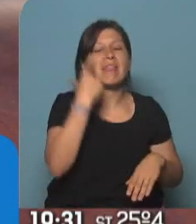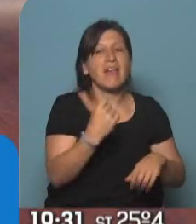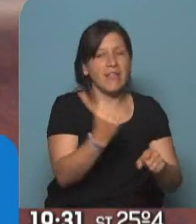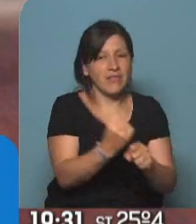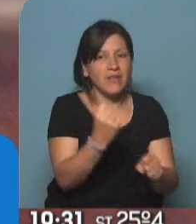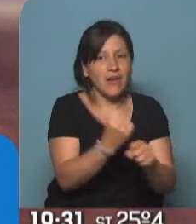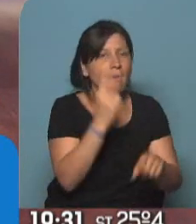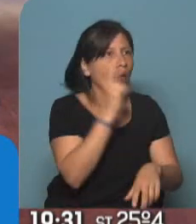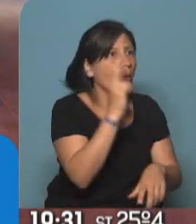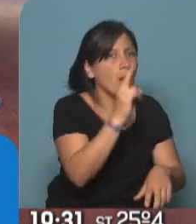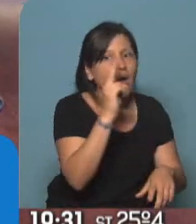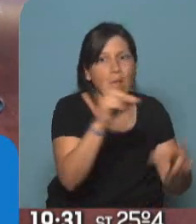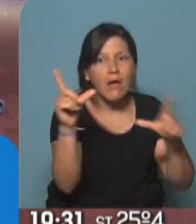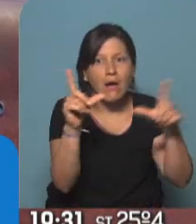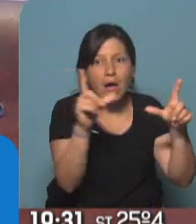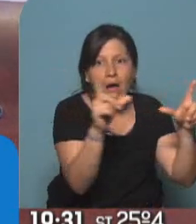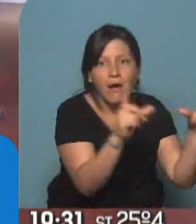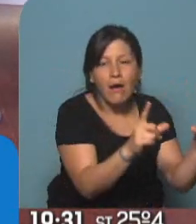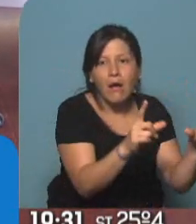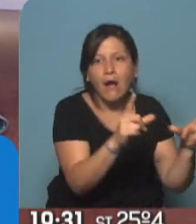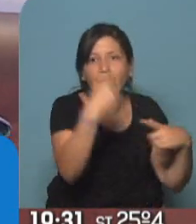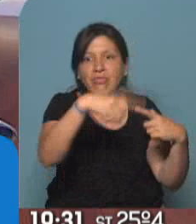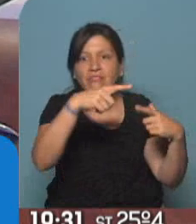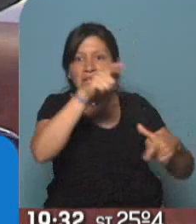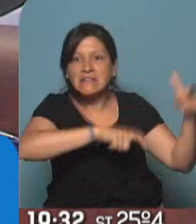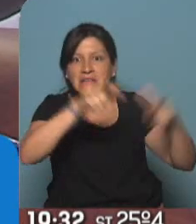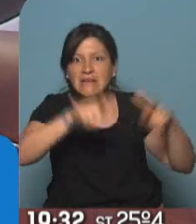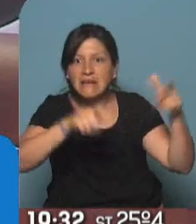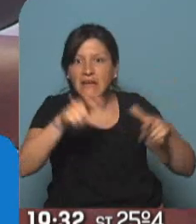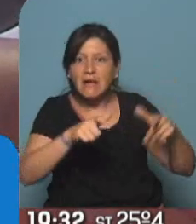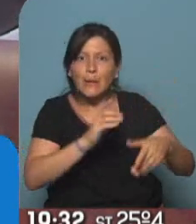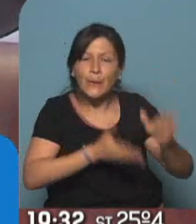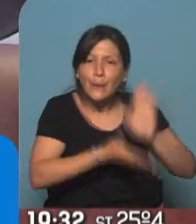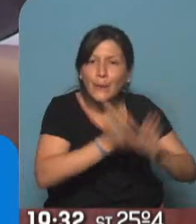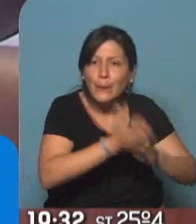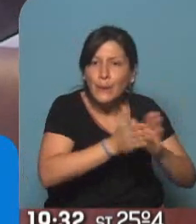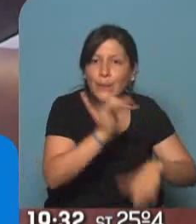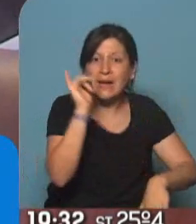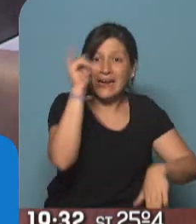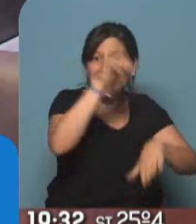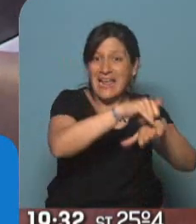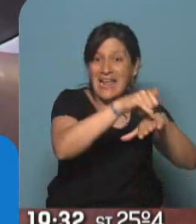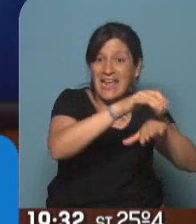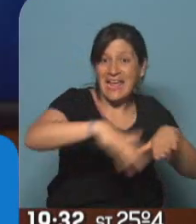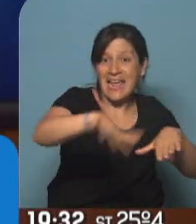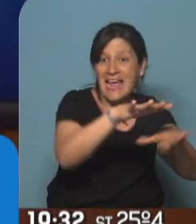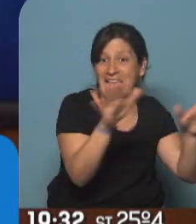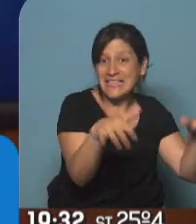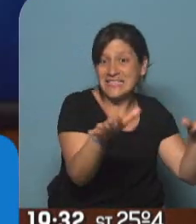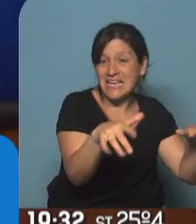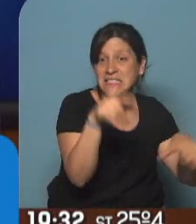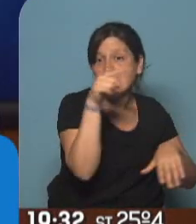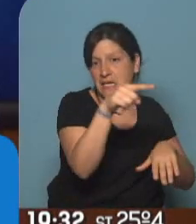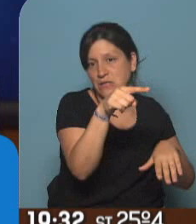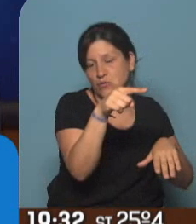imágenes en la televisión mostraban a las ciudadanos que iban al aeropuerto de ezeiza que es un acceso federal en un aeropuerto internacional